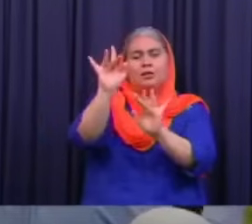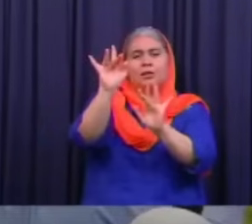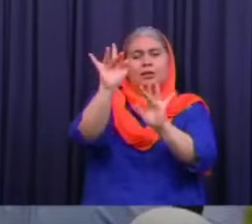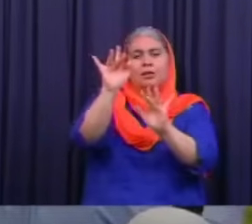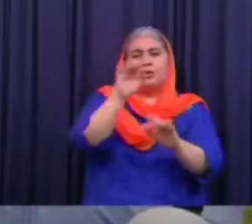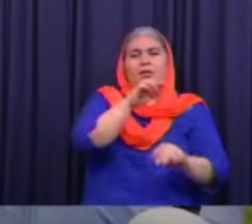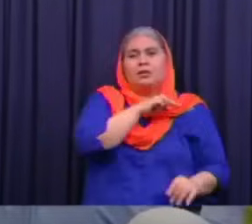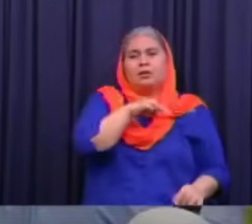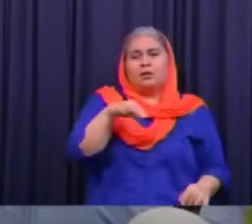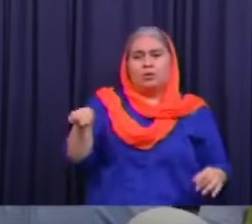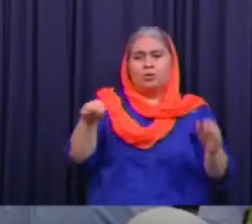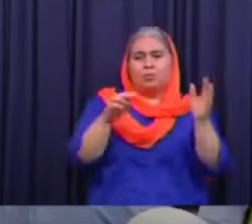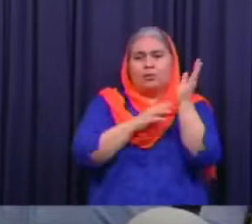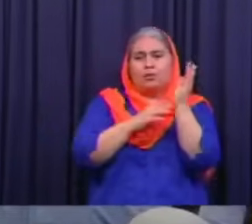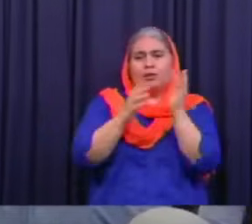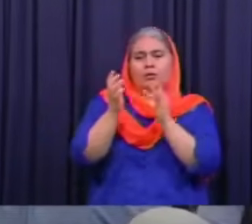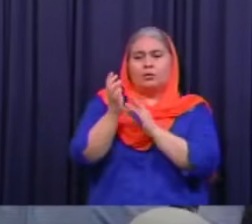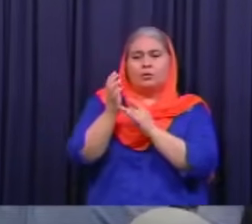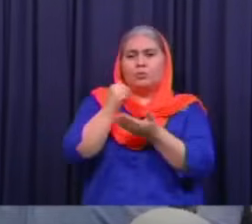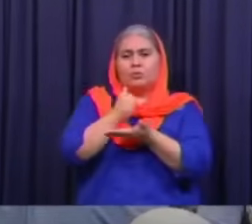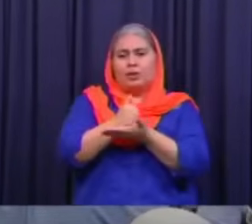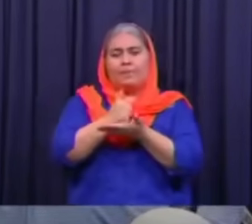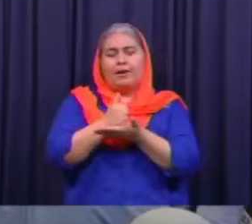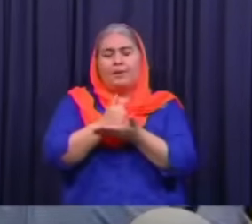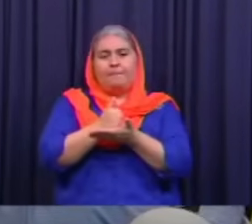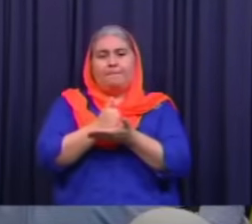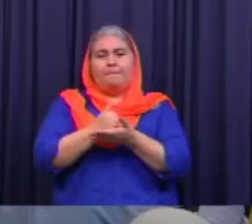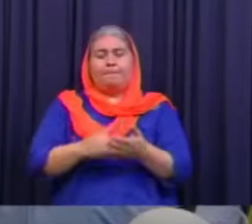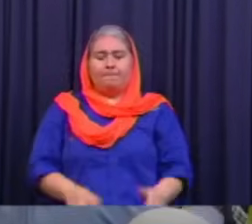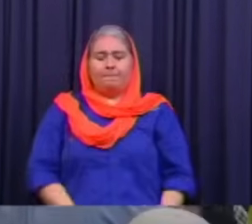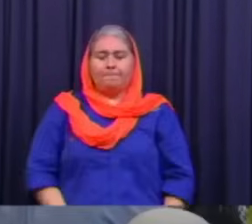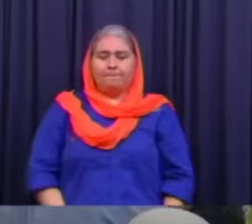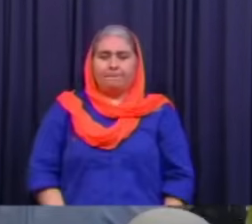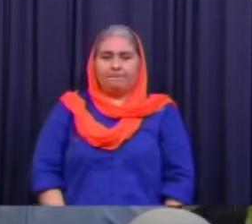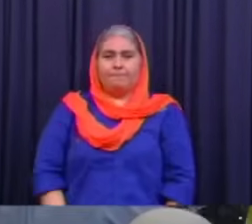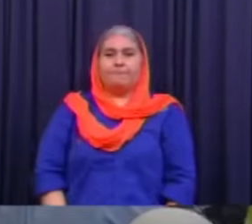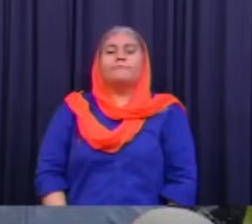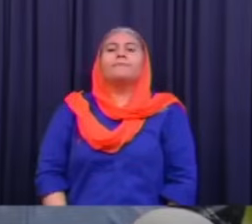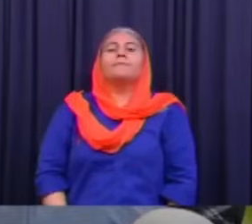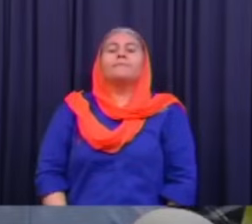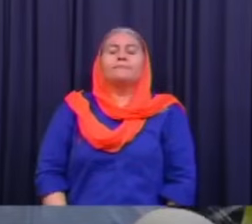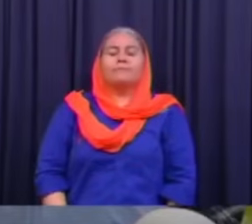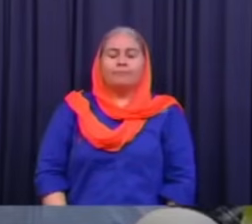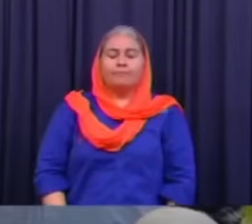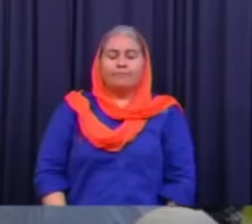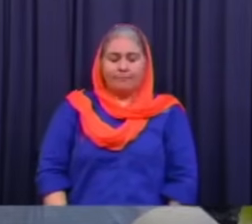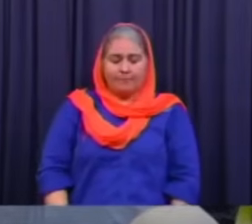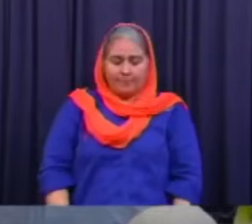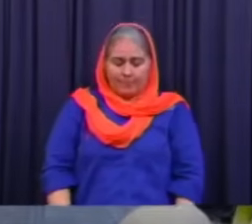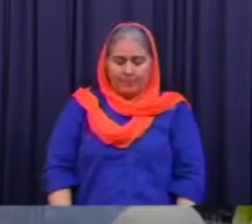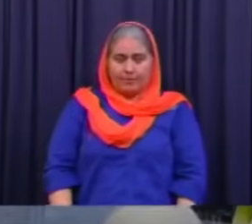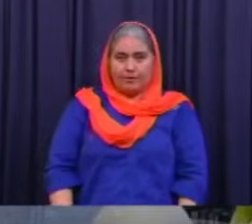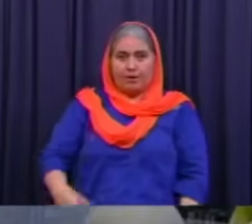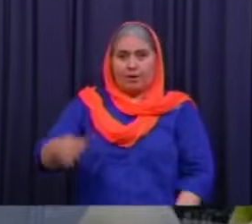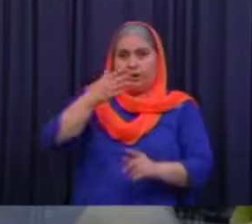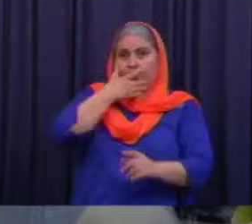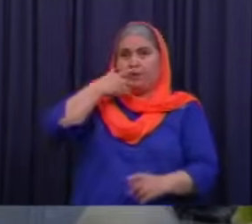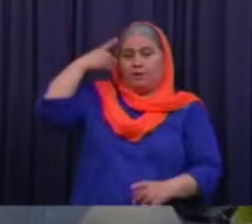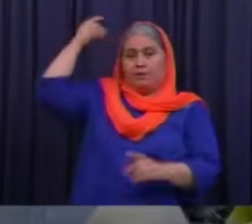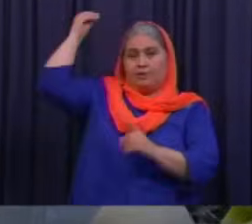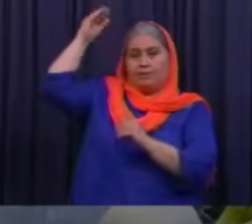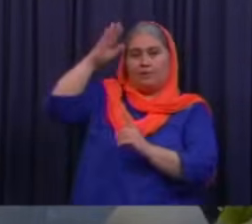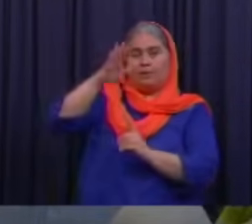el nombre del Señor Jesús am y Amén Dios le bendiga